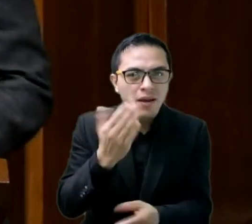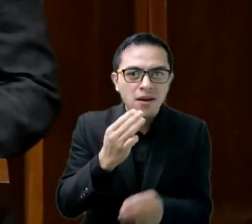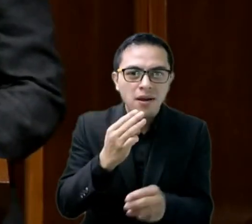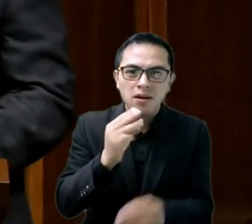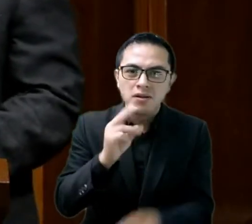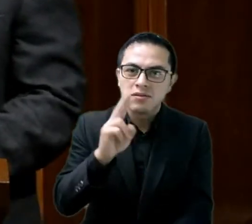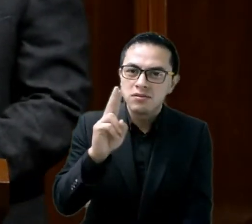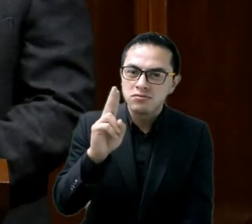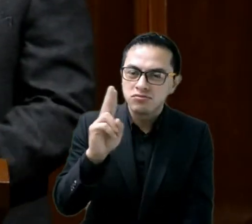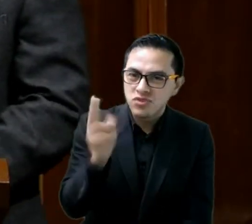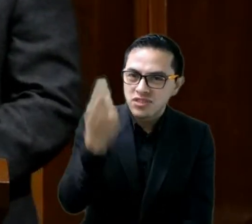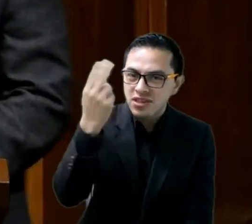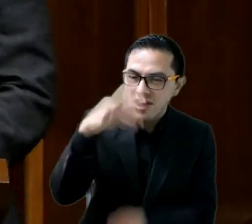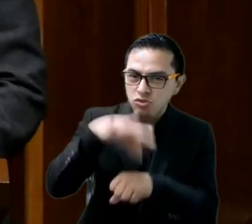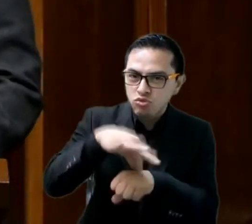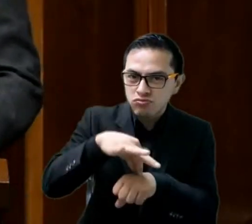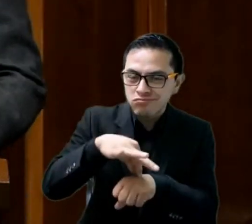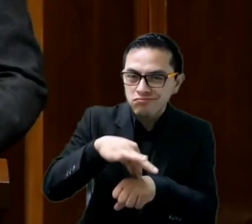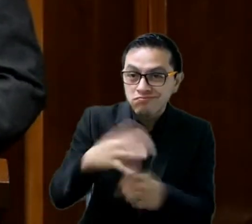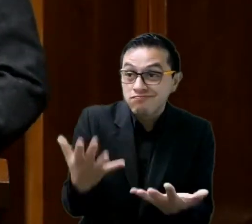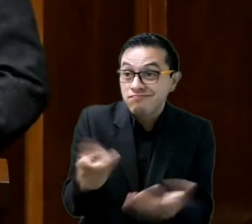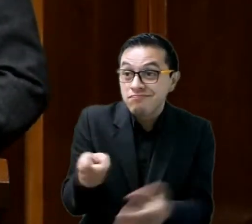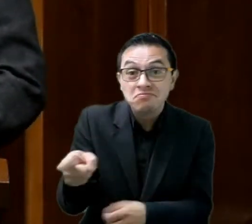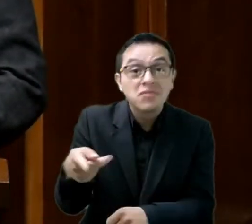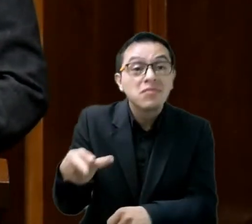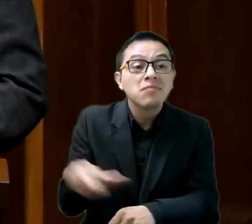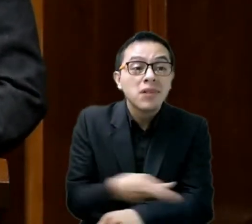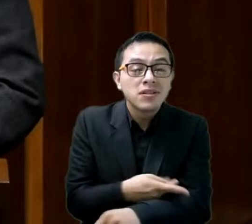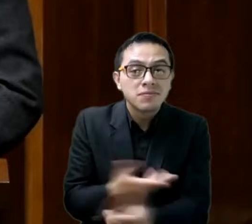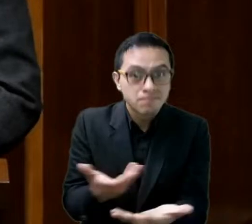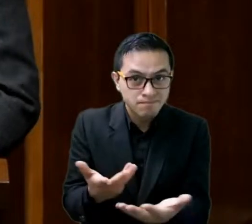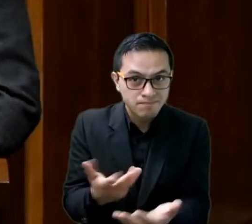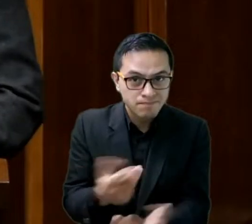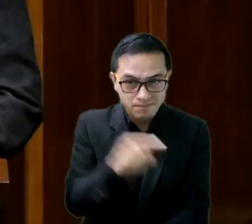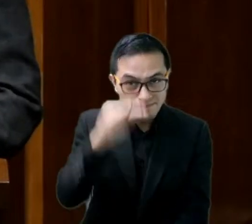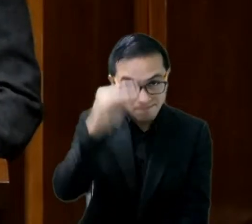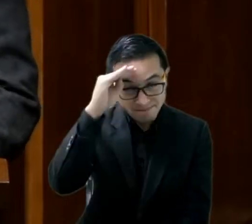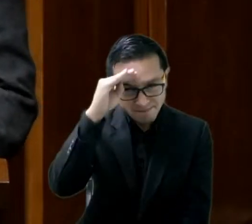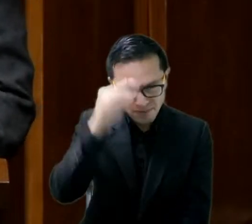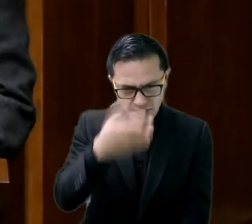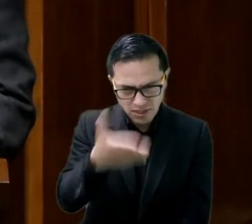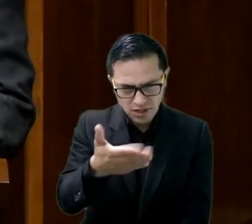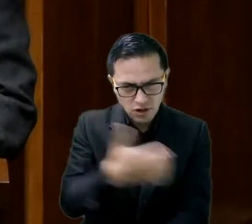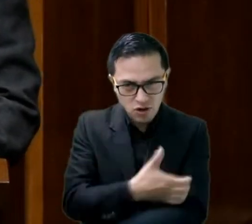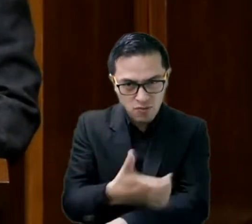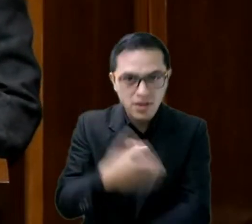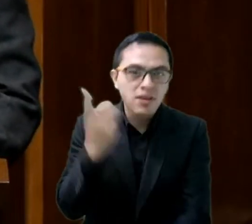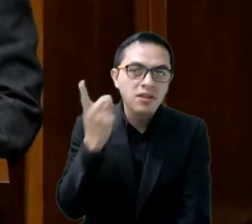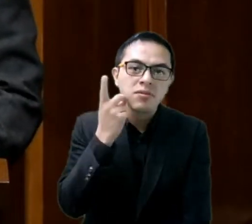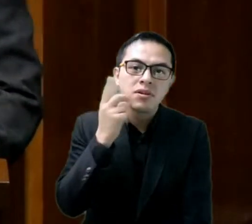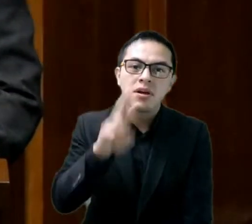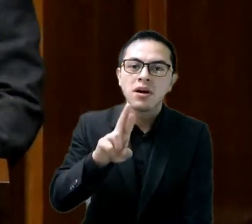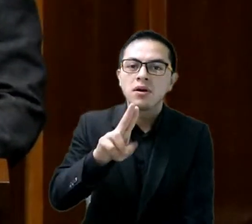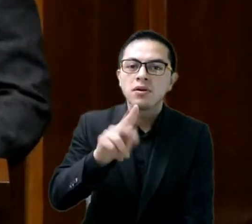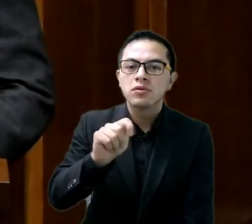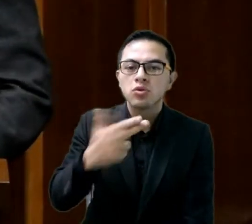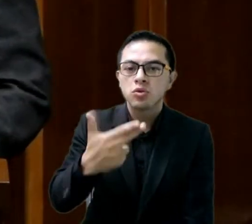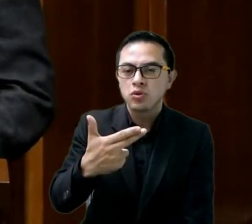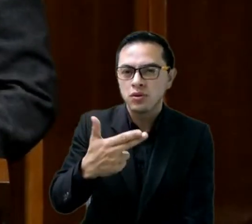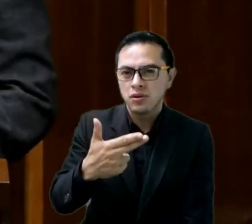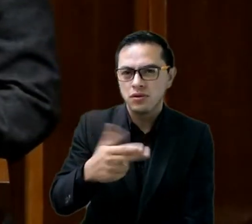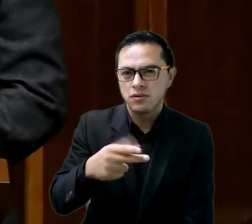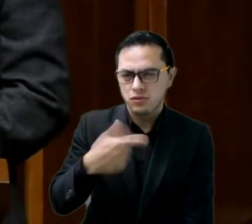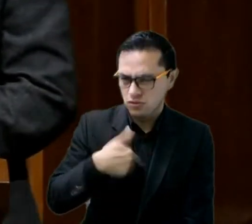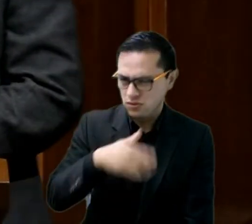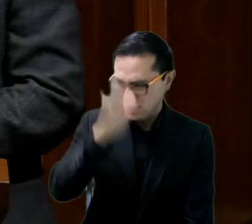Por eso, mi querida compañera diputada Ruth, no solamente estoy de acuerdo, sino hay que ampliarlo todavía. Todavía hay que